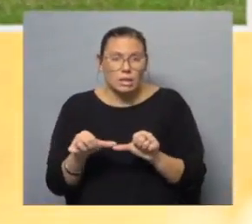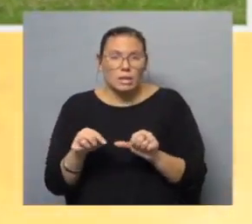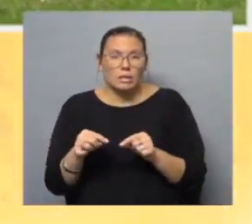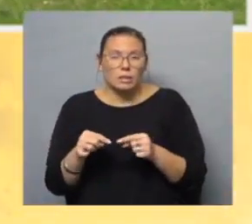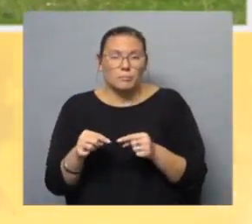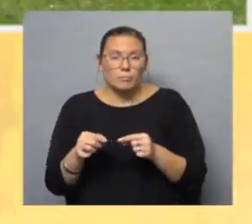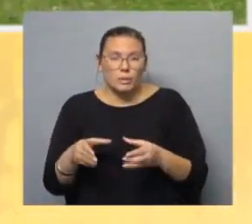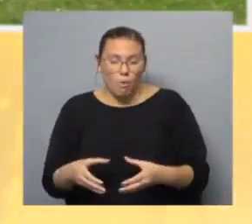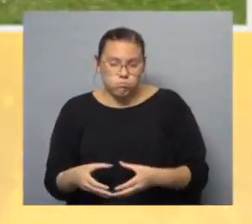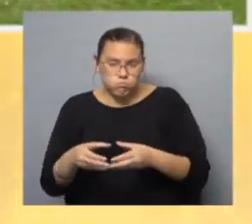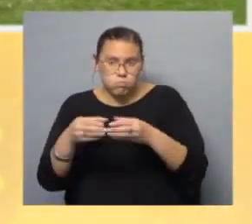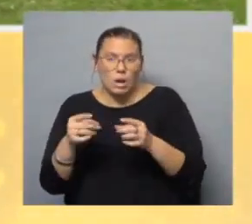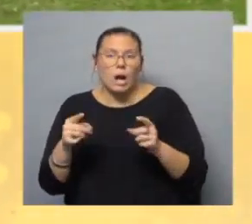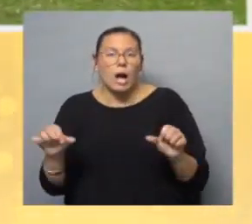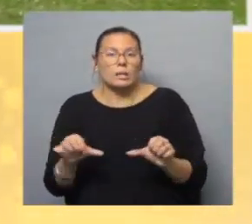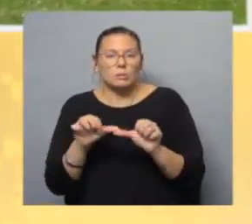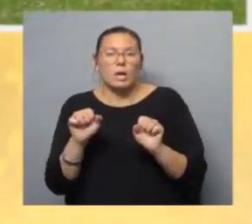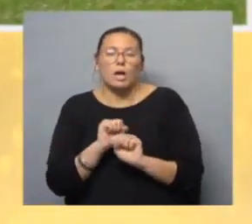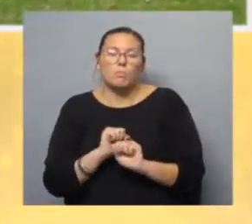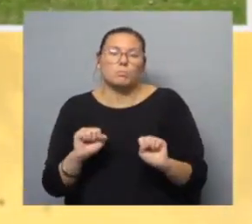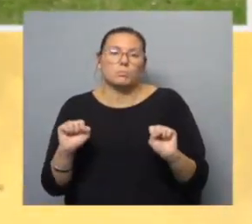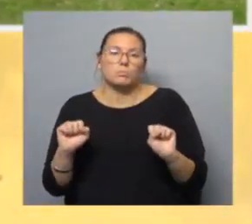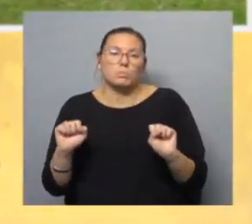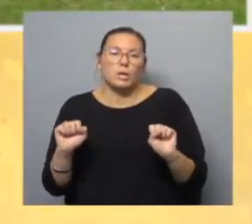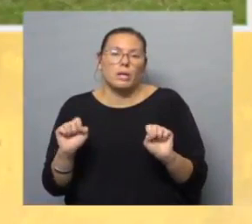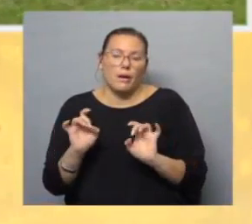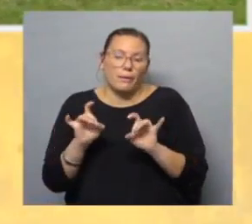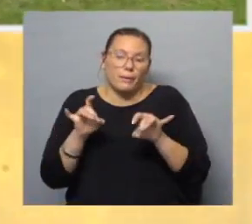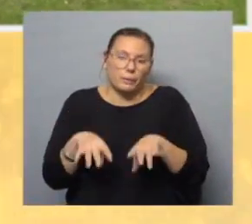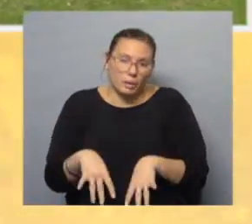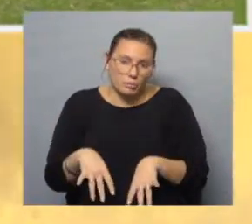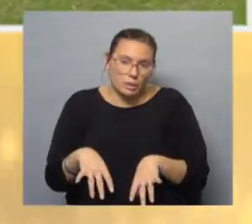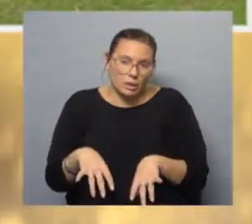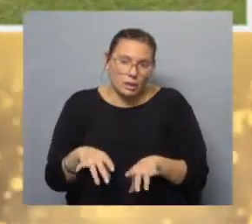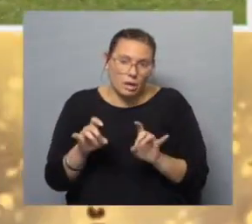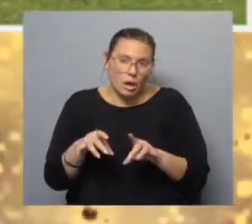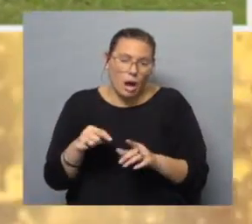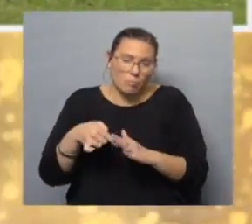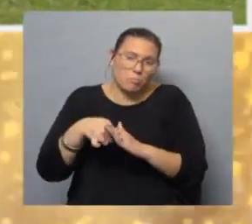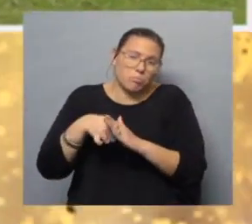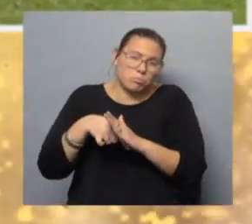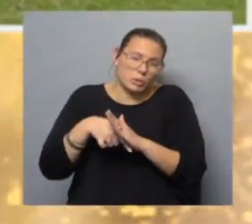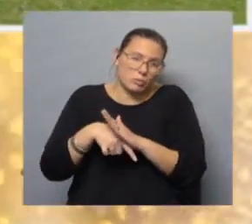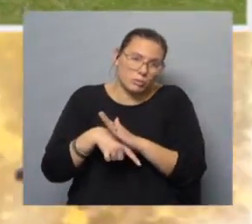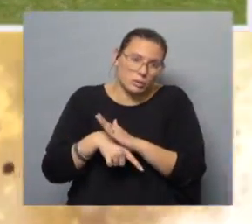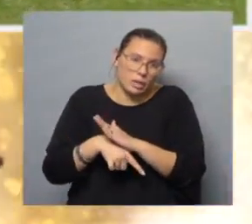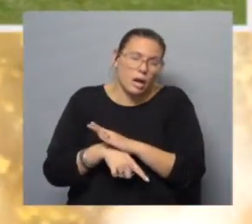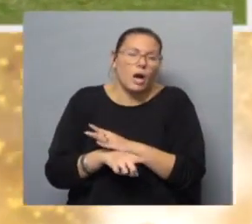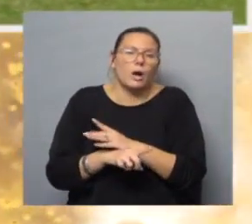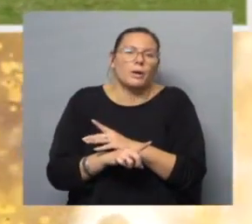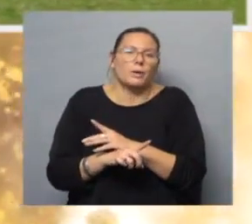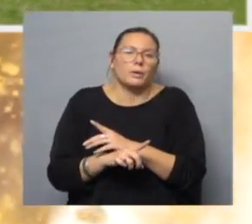tipo de actividades, pueden generar una contaminación a profundidades, digamos, que no